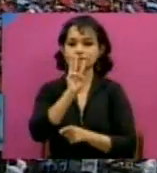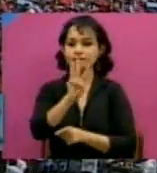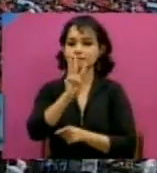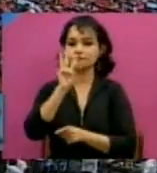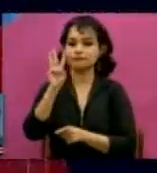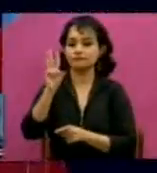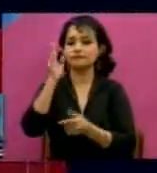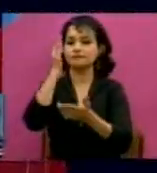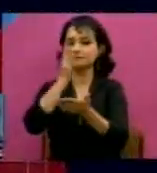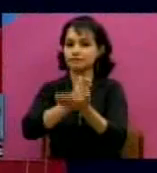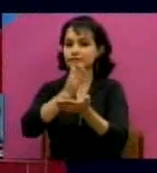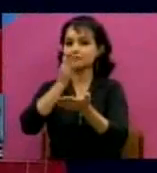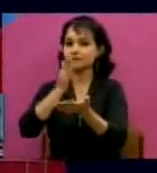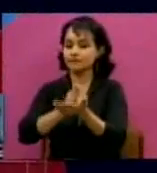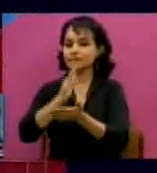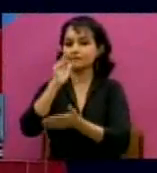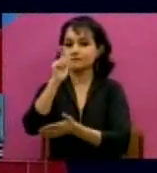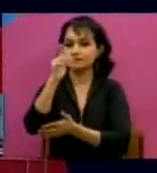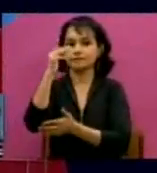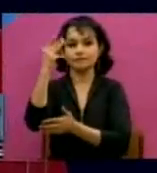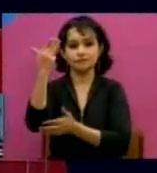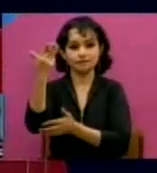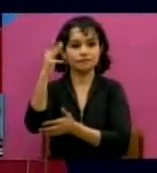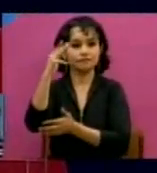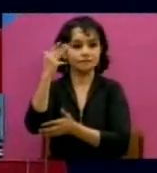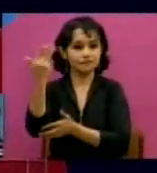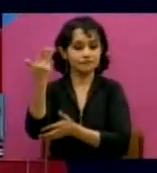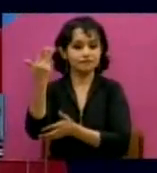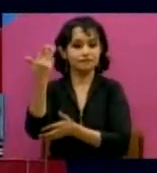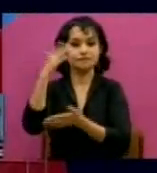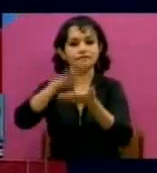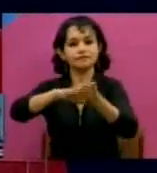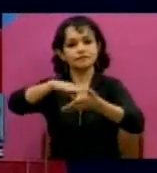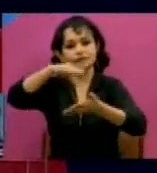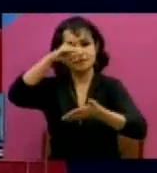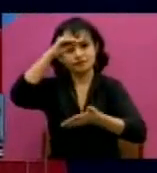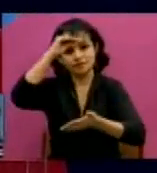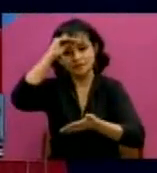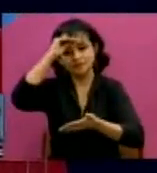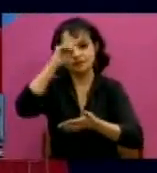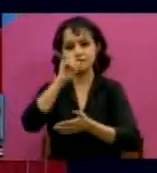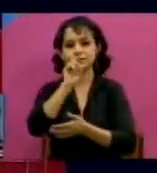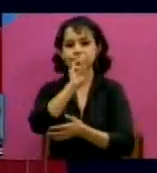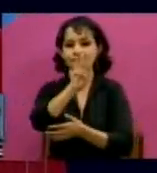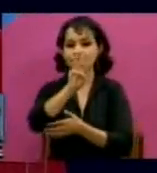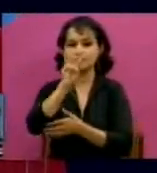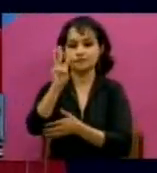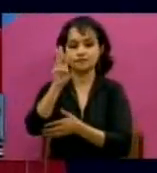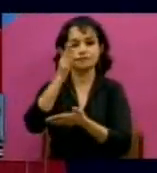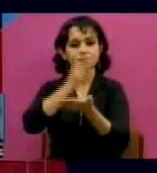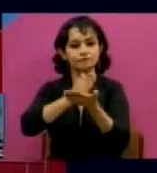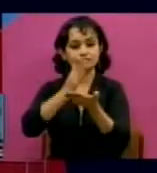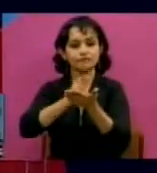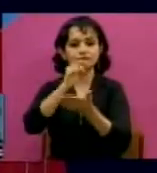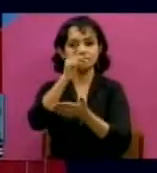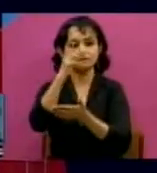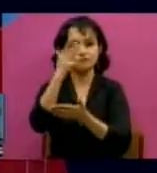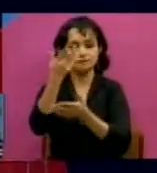33 veces 19 aprendiendo, 33 veces 19